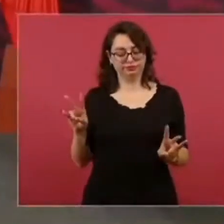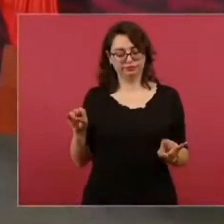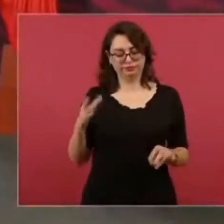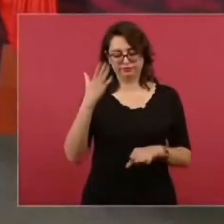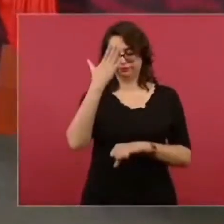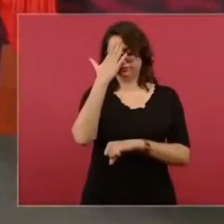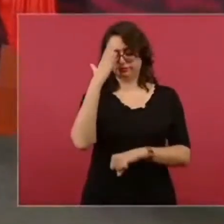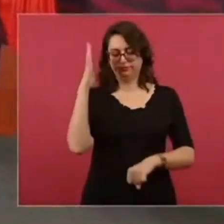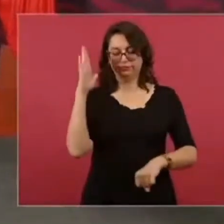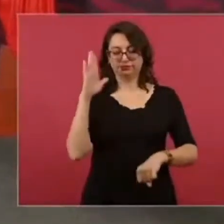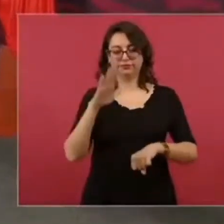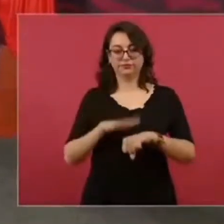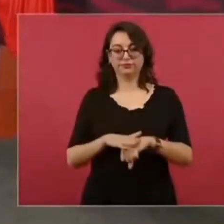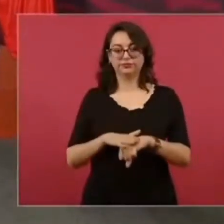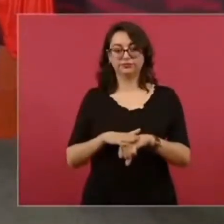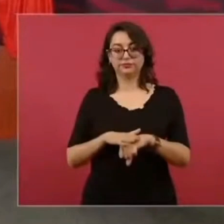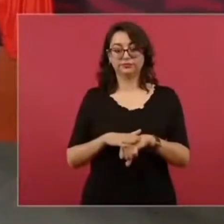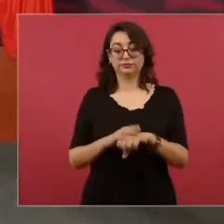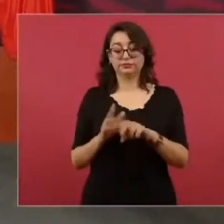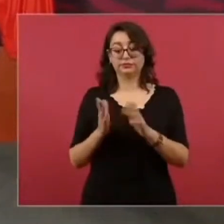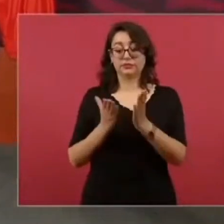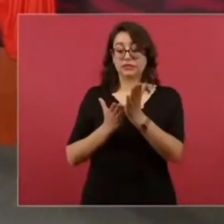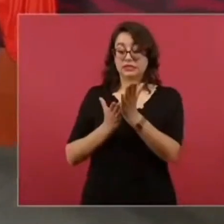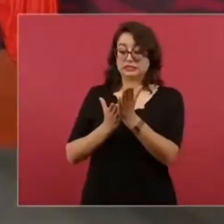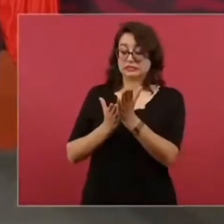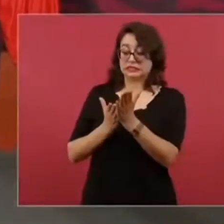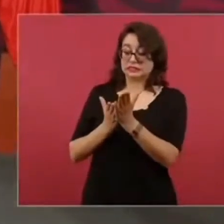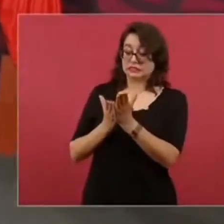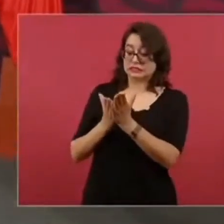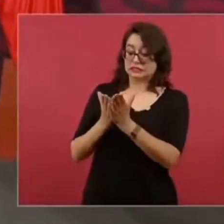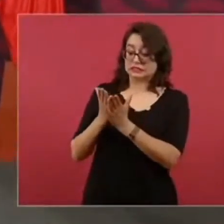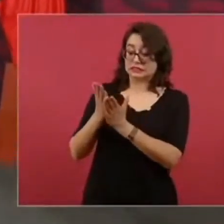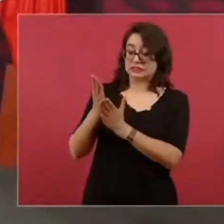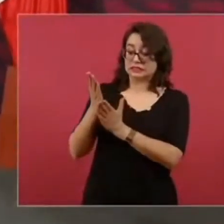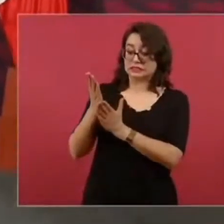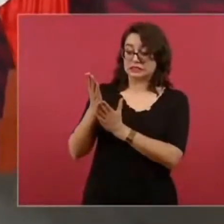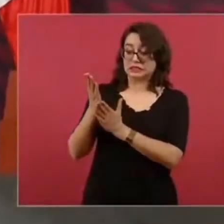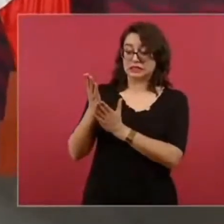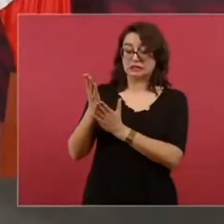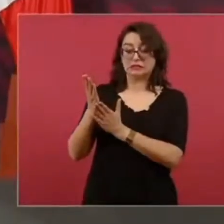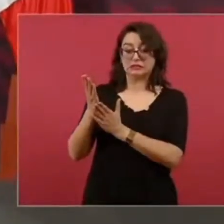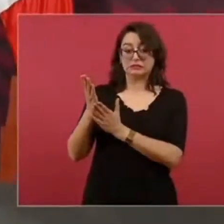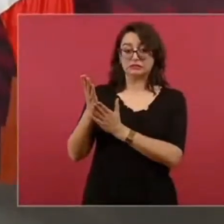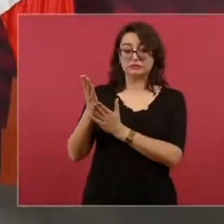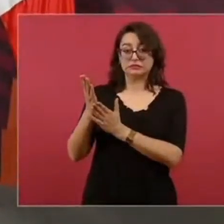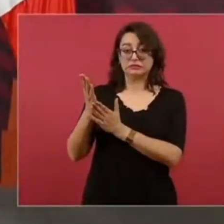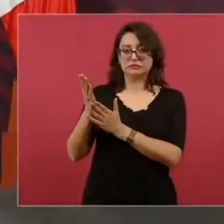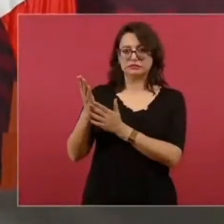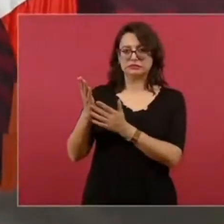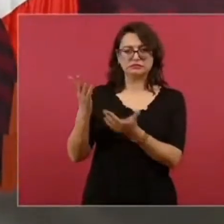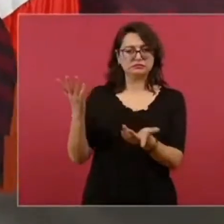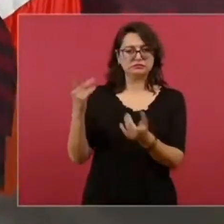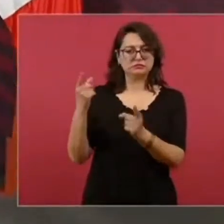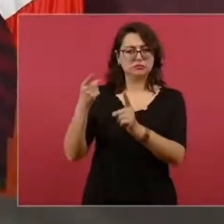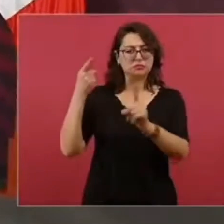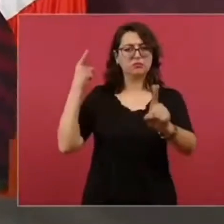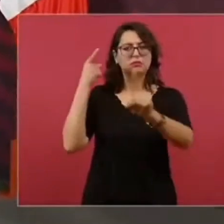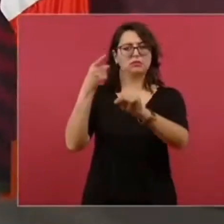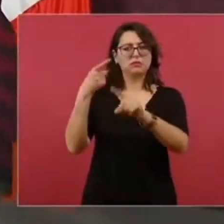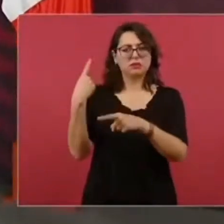es que la lealtad debe ser siempre al